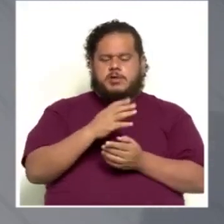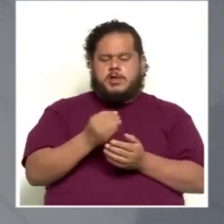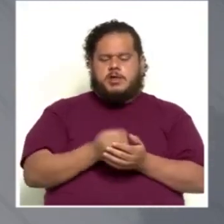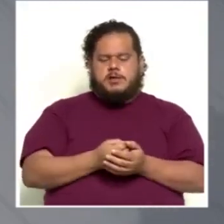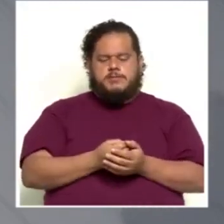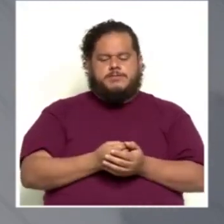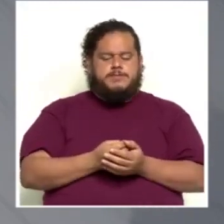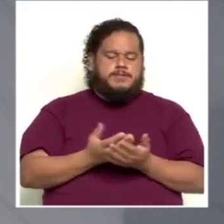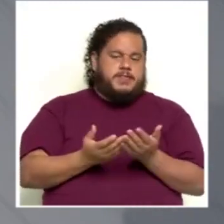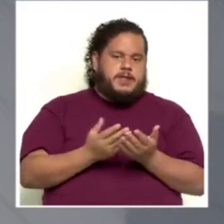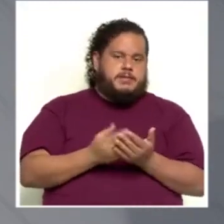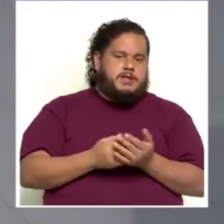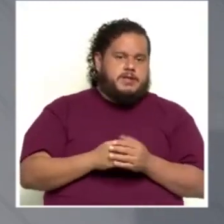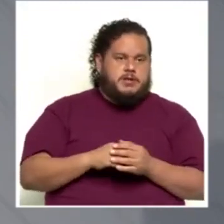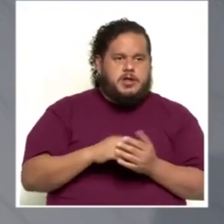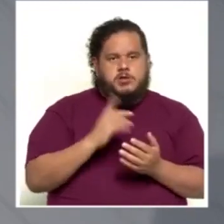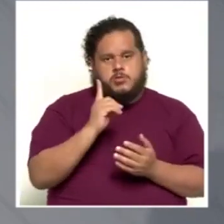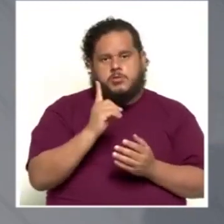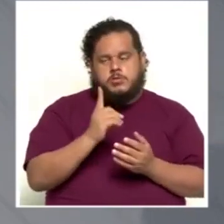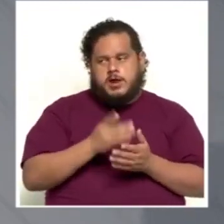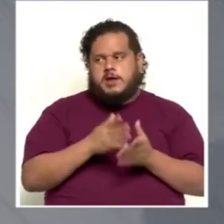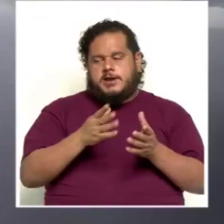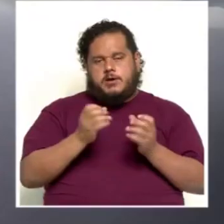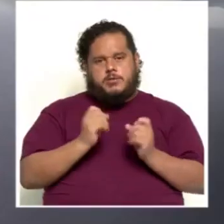de ser cierto que también es una gran oportunidad.